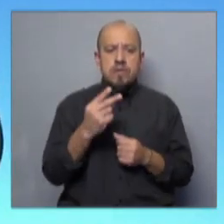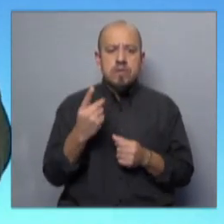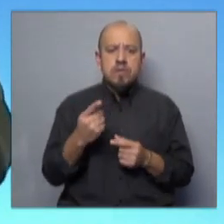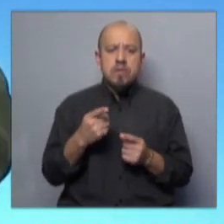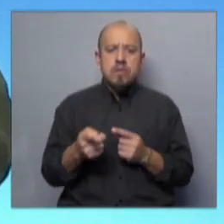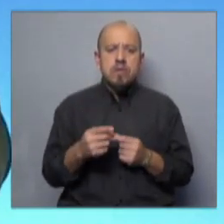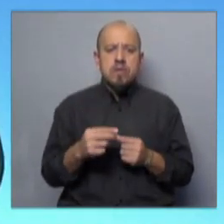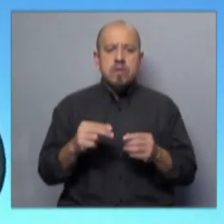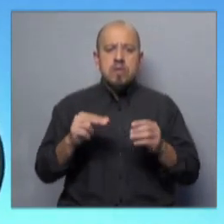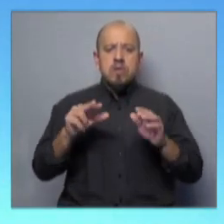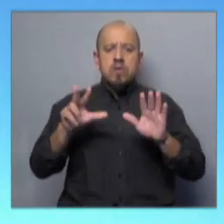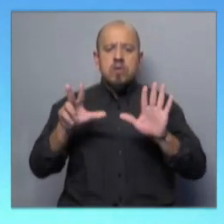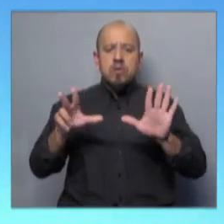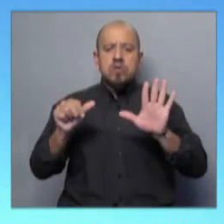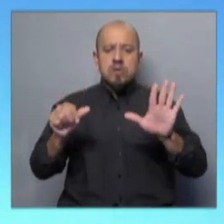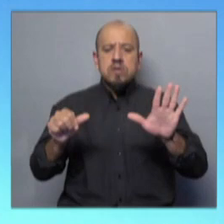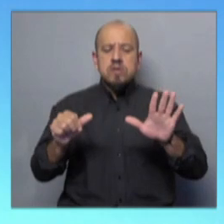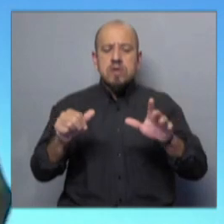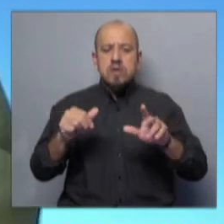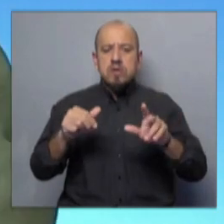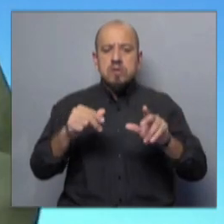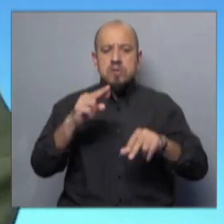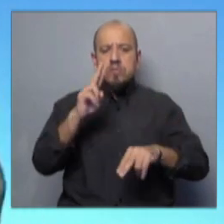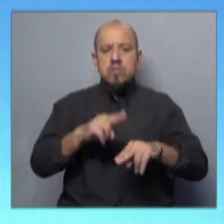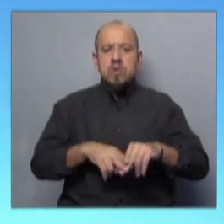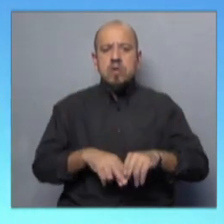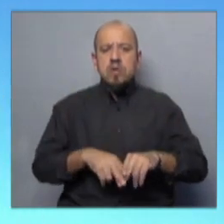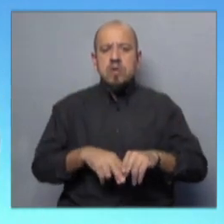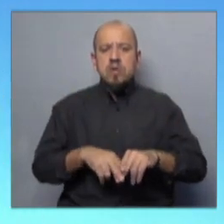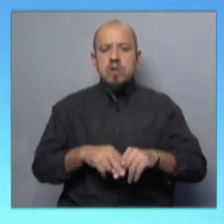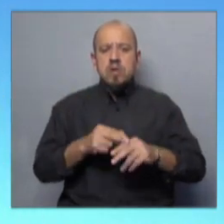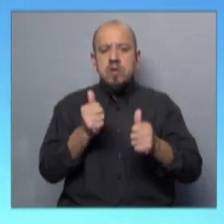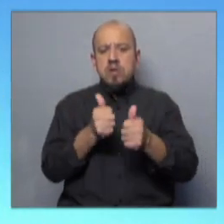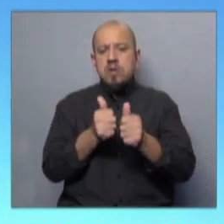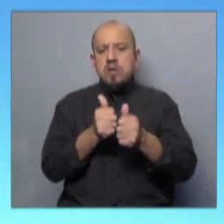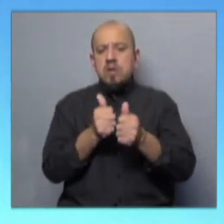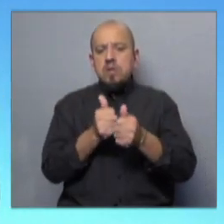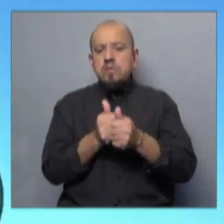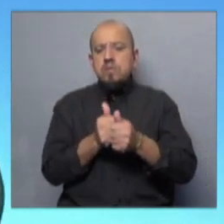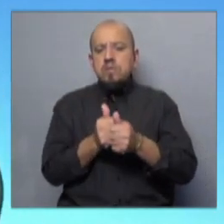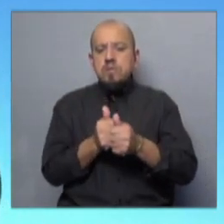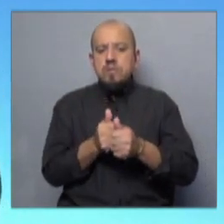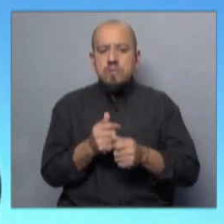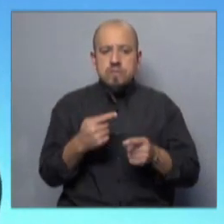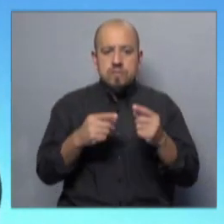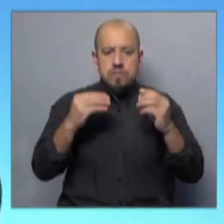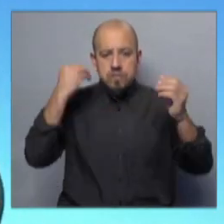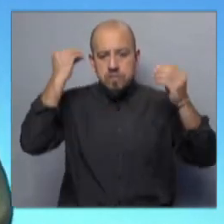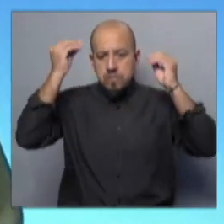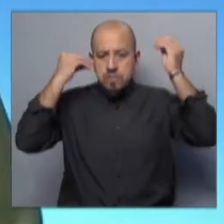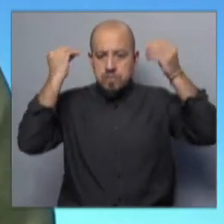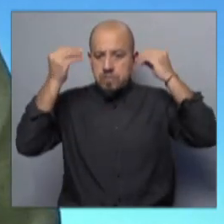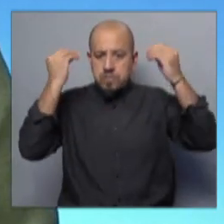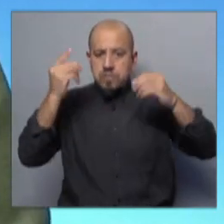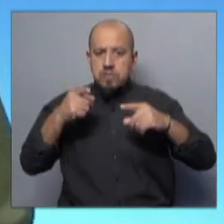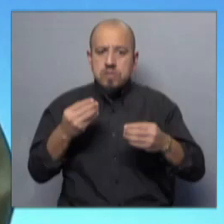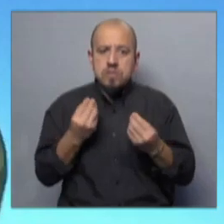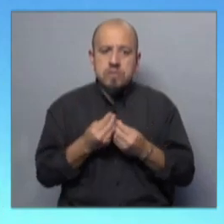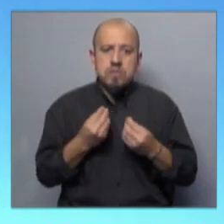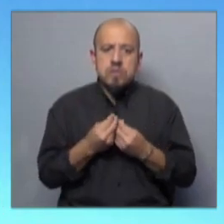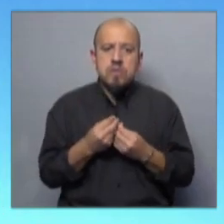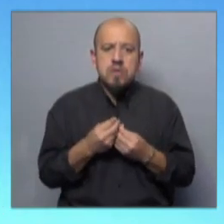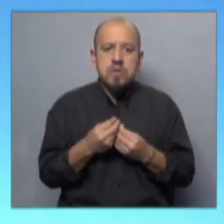hubo 86 muertes bajo custodia fue un récord preocupante sin duda